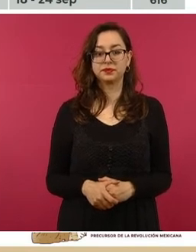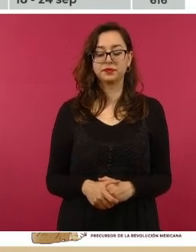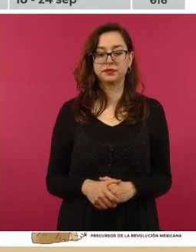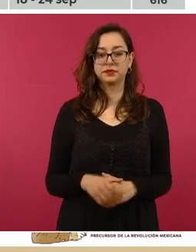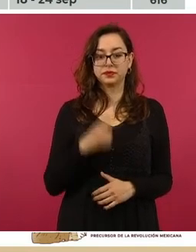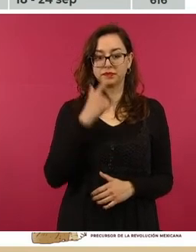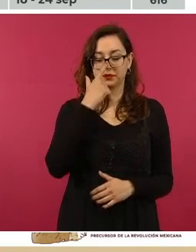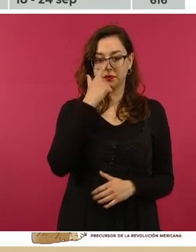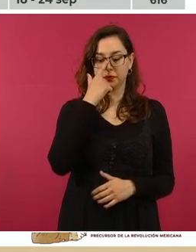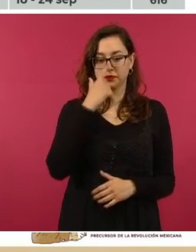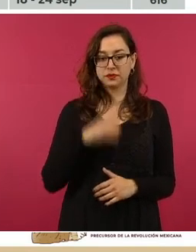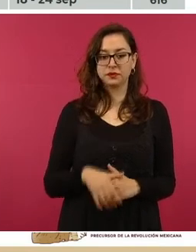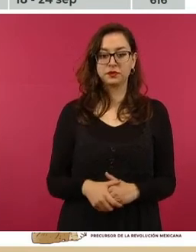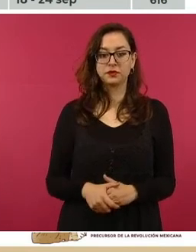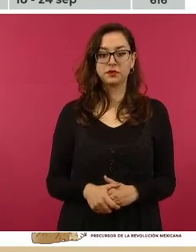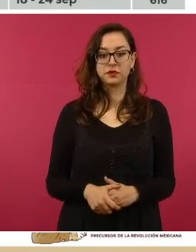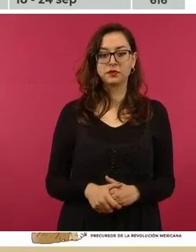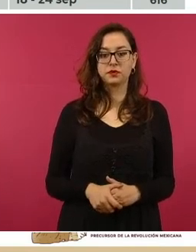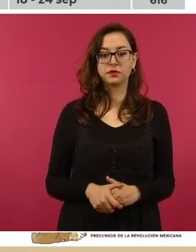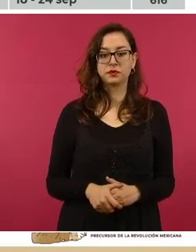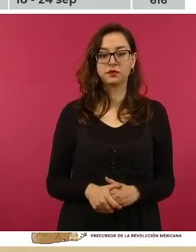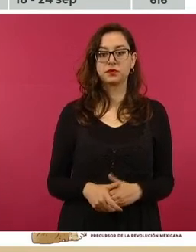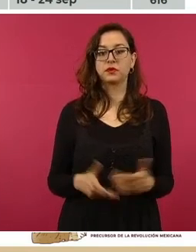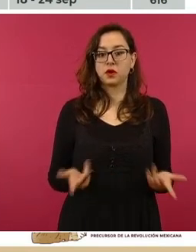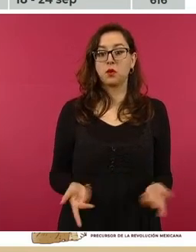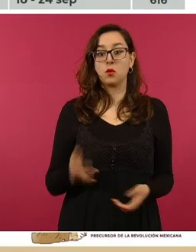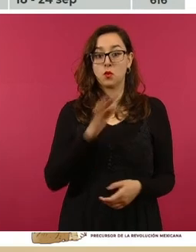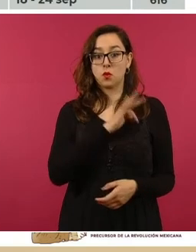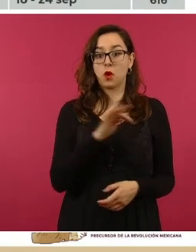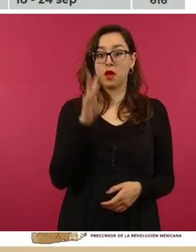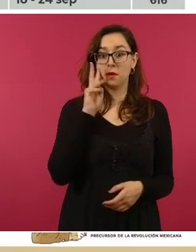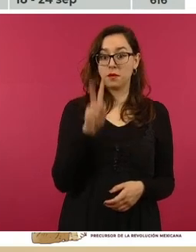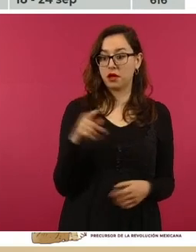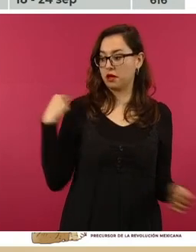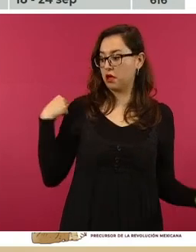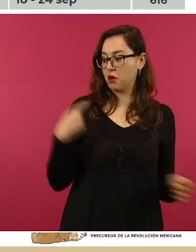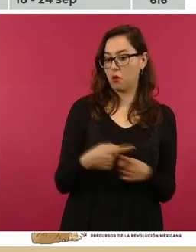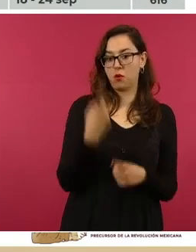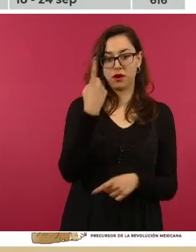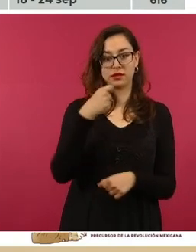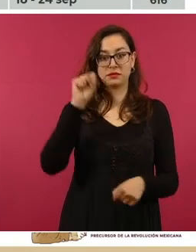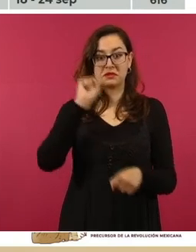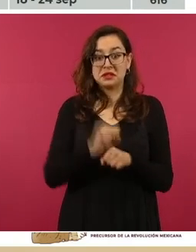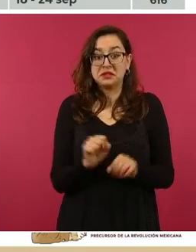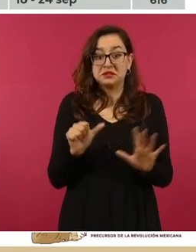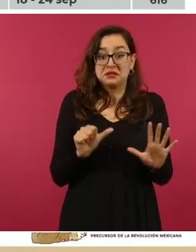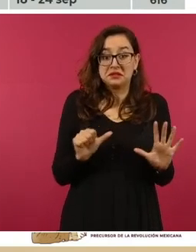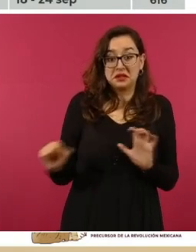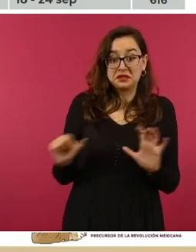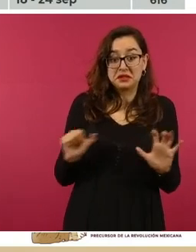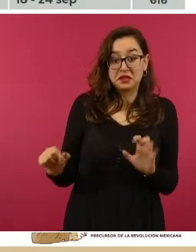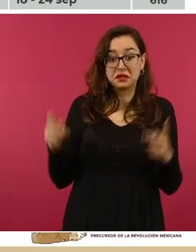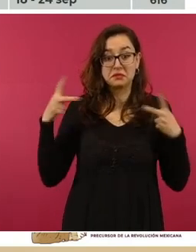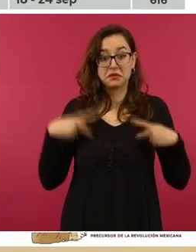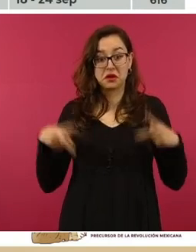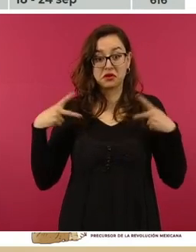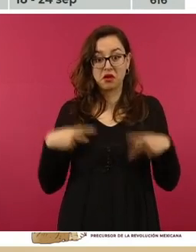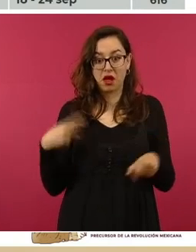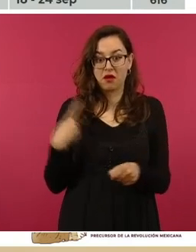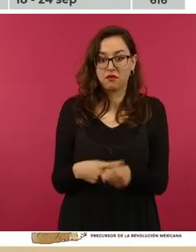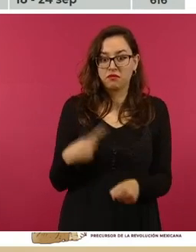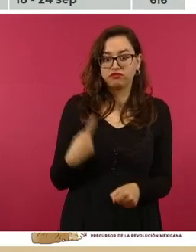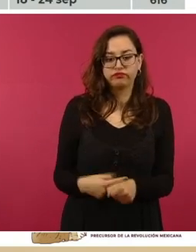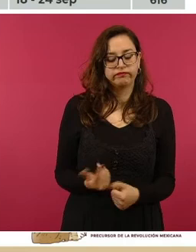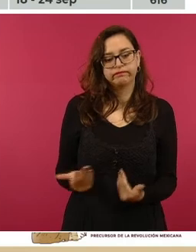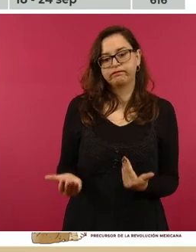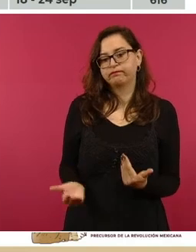la última semana realmente es el punto más bajo que hemos tenido durante toda la pandemia desde que inició,